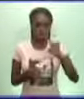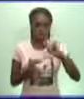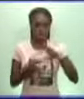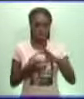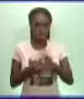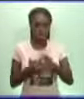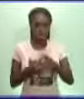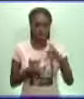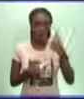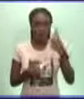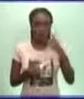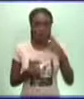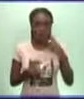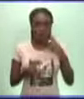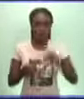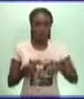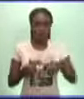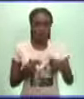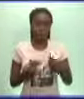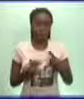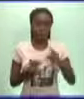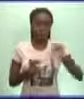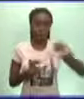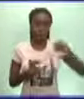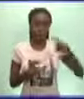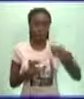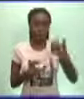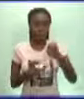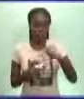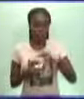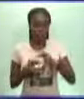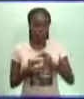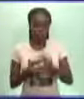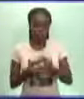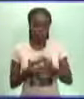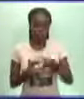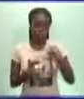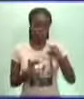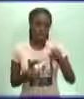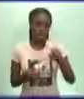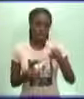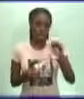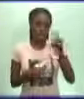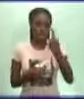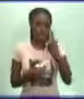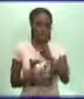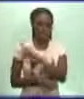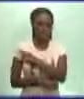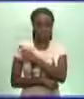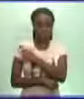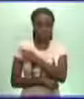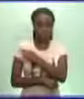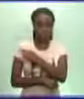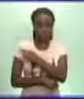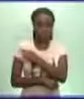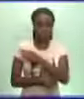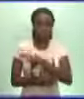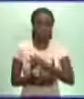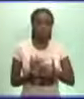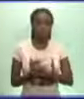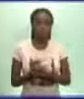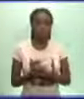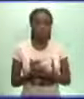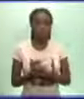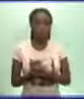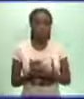están previos a iniciar sus estudios en el nivel educativo preuniversitario y el primer año de la enseñanza técnica y profesional, pues